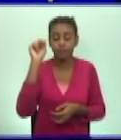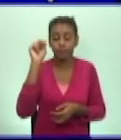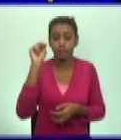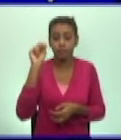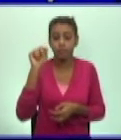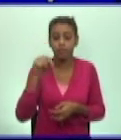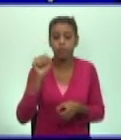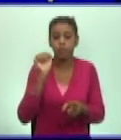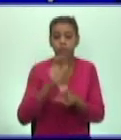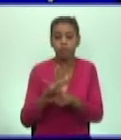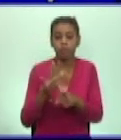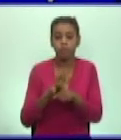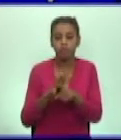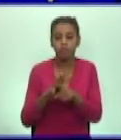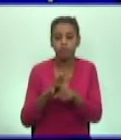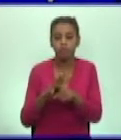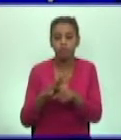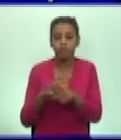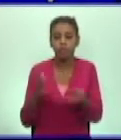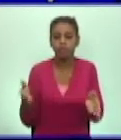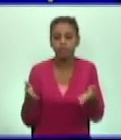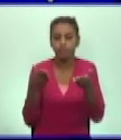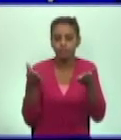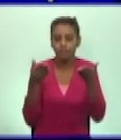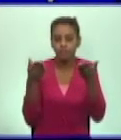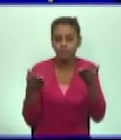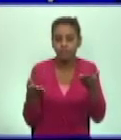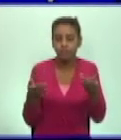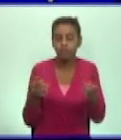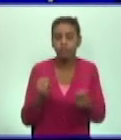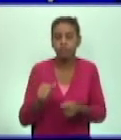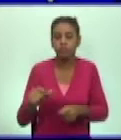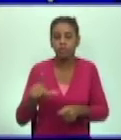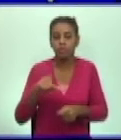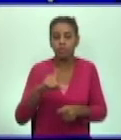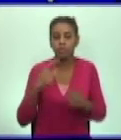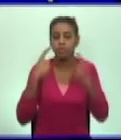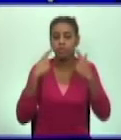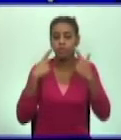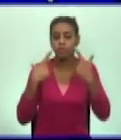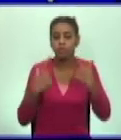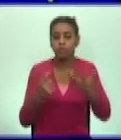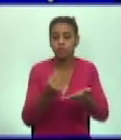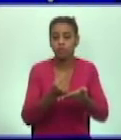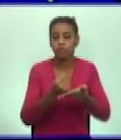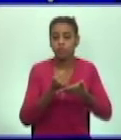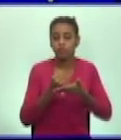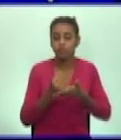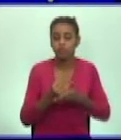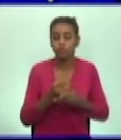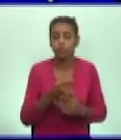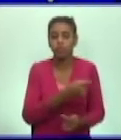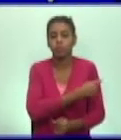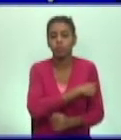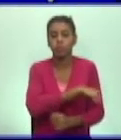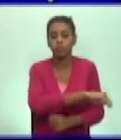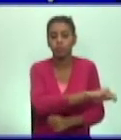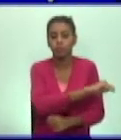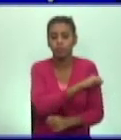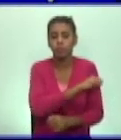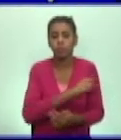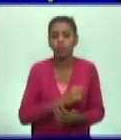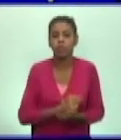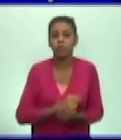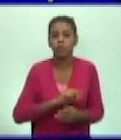construcción del socialismo, ¿verdad? Y comenzó a adoptar medidas importantes en beneficios del pueblo. Y tuvo, y además recuerden que la